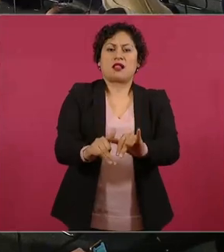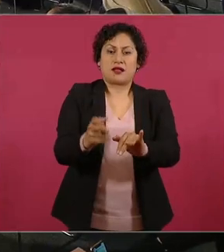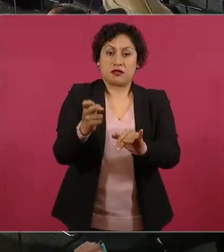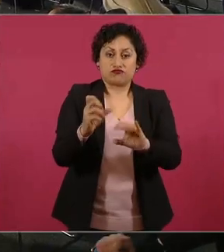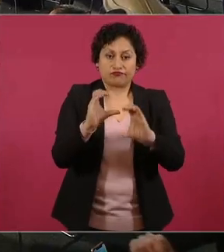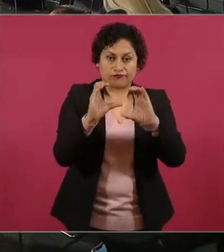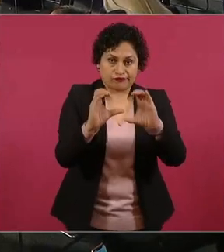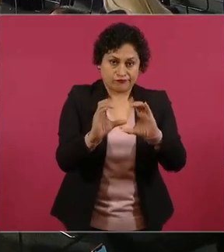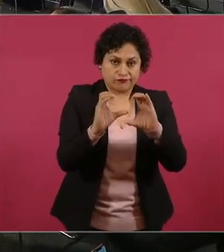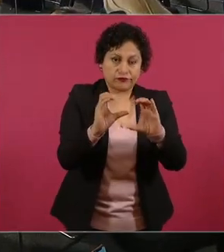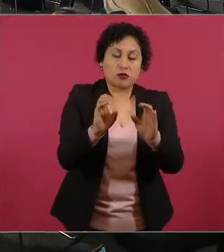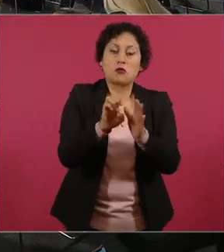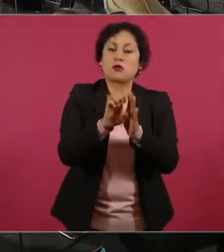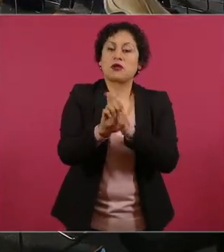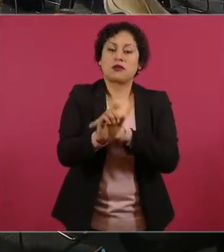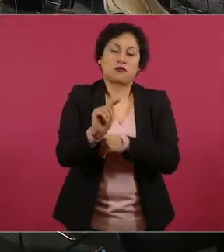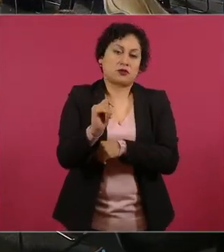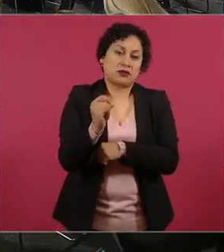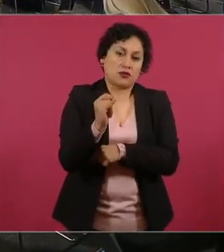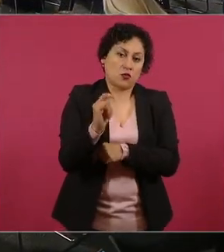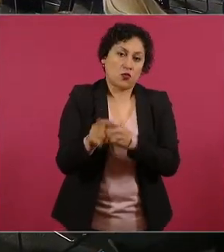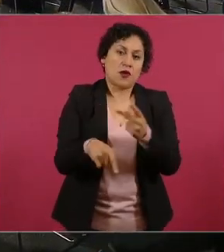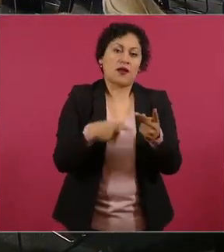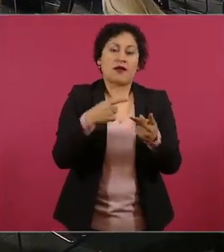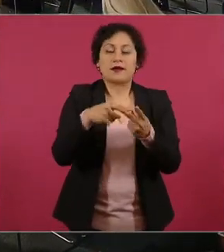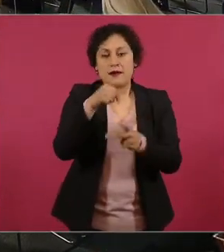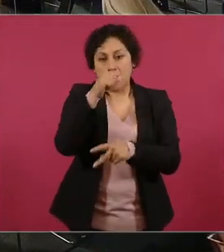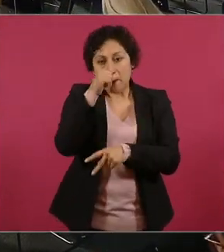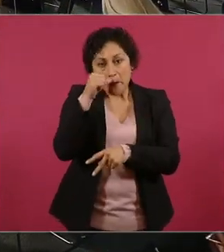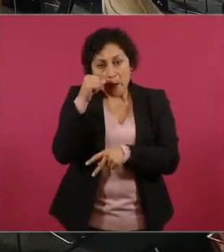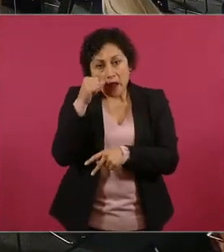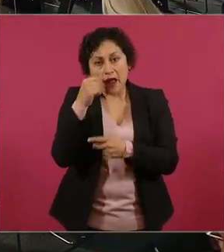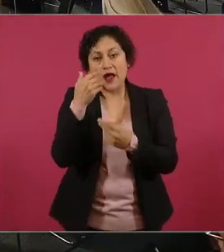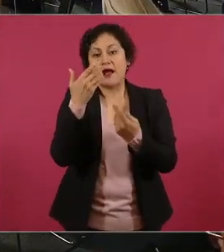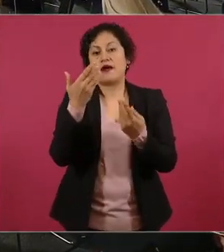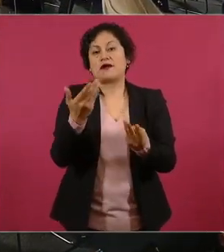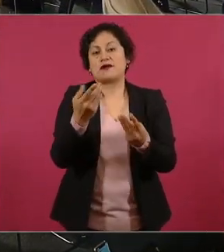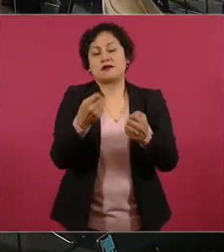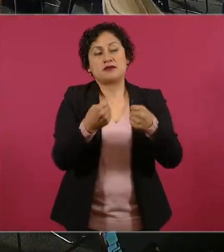desde luego Tijuana, Juárez, las fronteras, ahí,